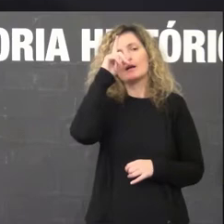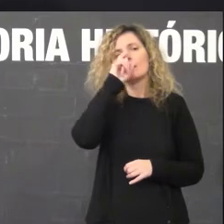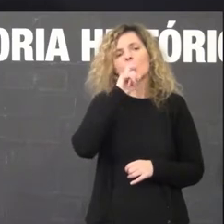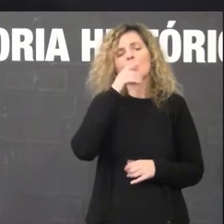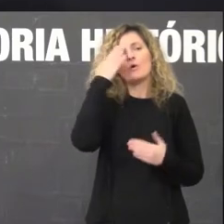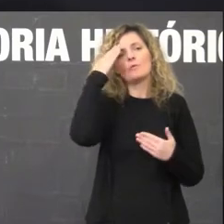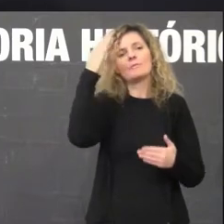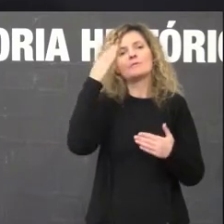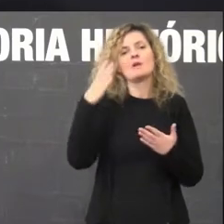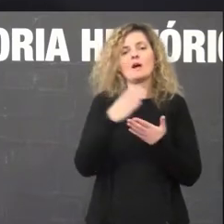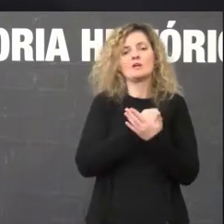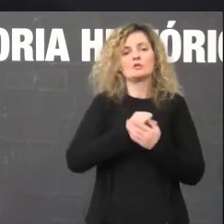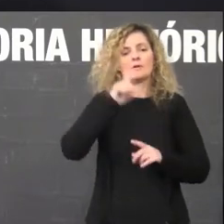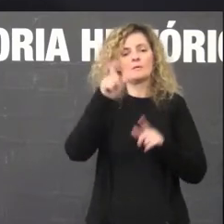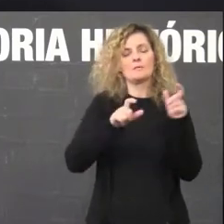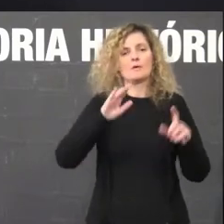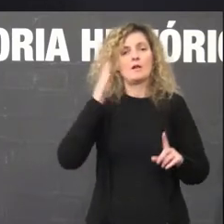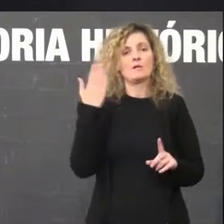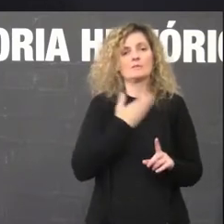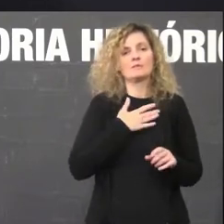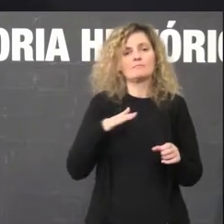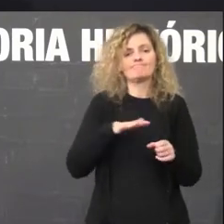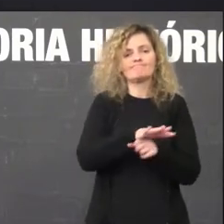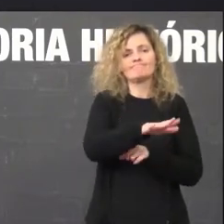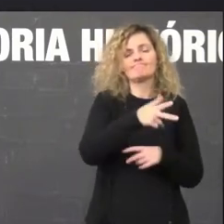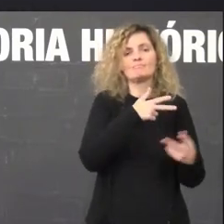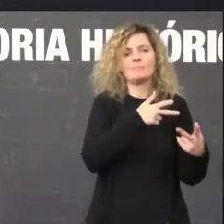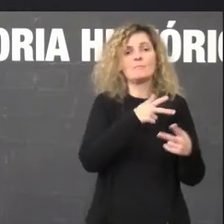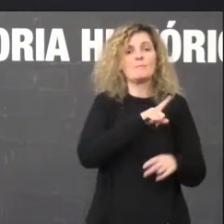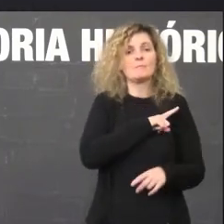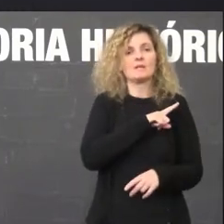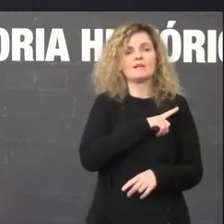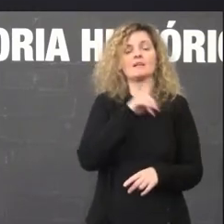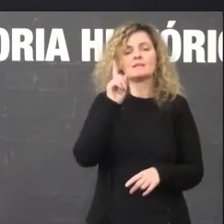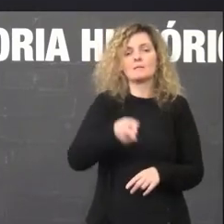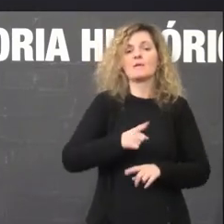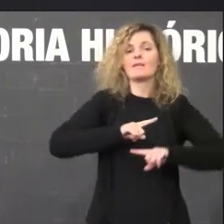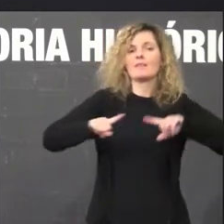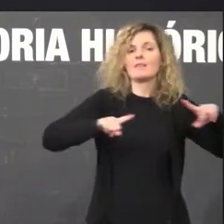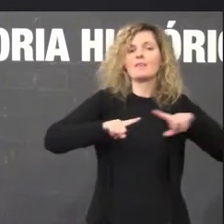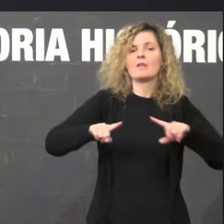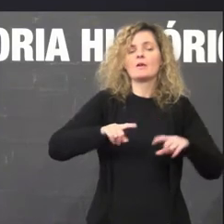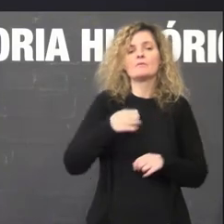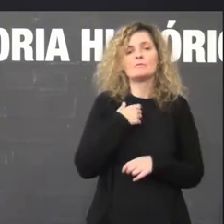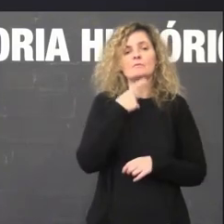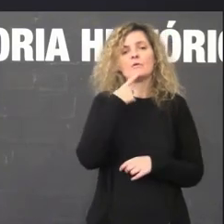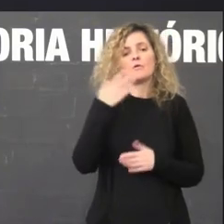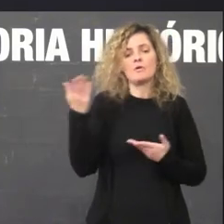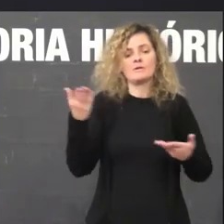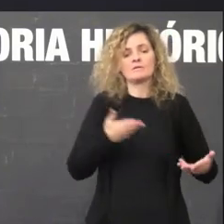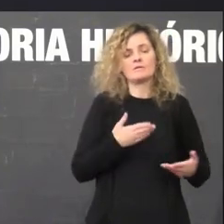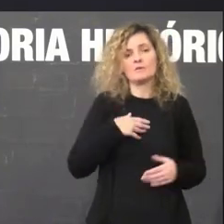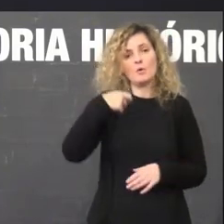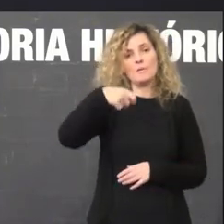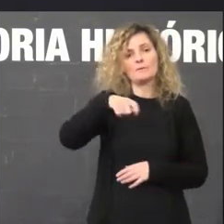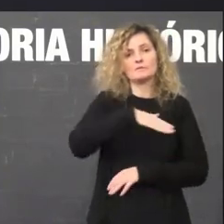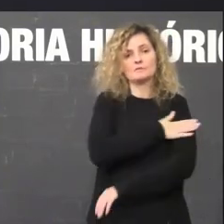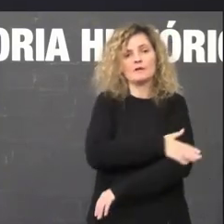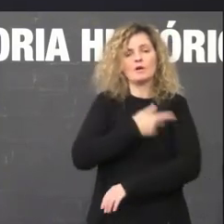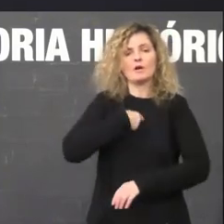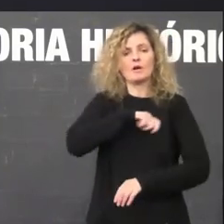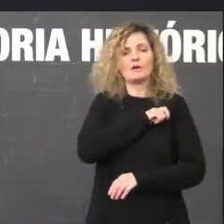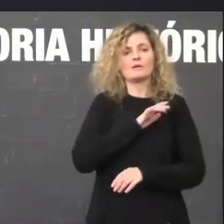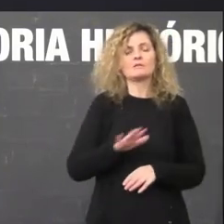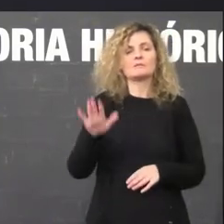Homenaxe a todas as víctimas do golpe militar, da guerra e da dictadura. En dito acto, recibín de mans do presidente do goberno de